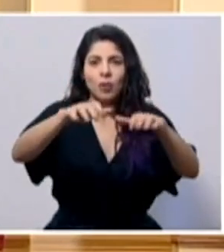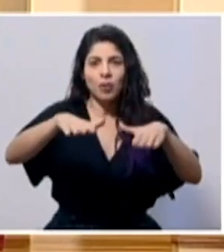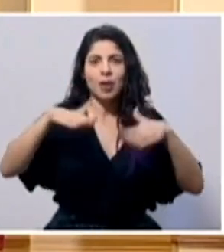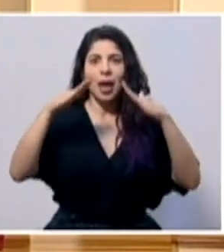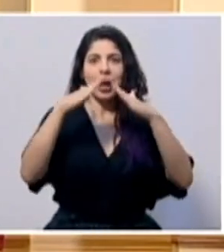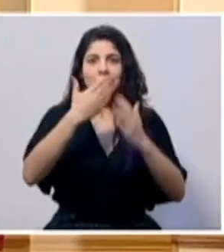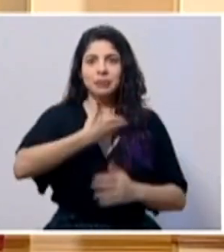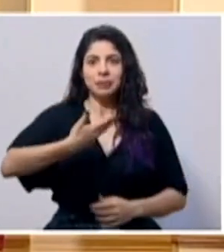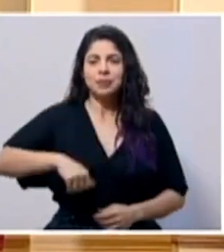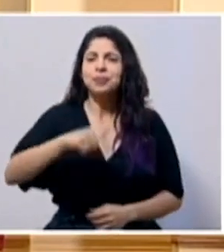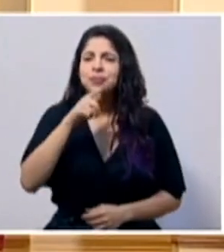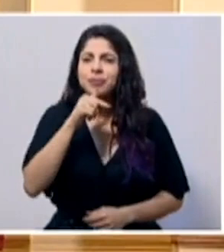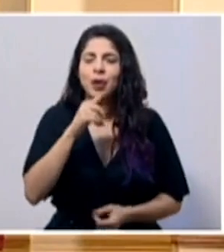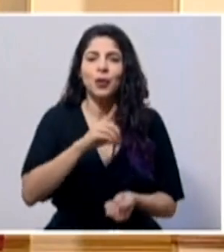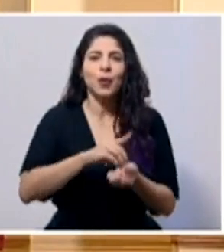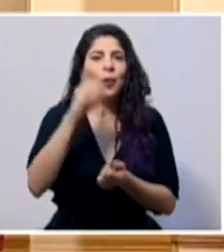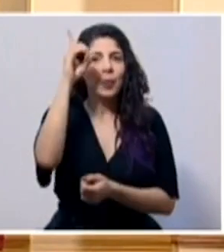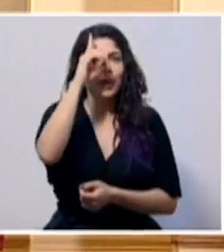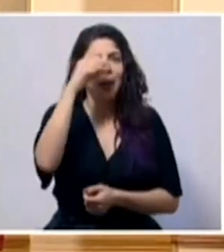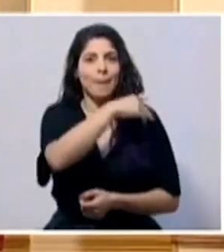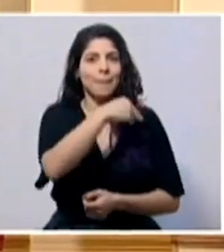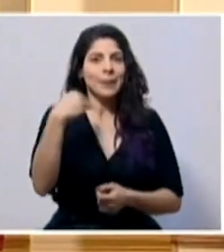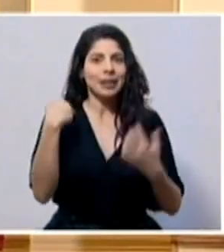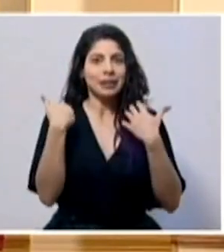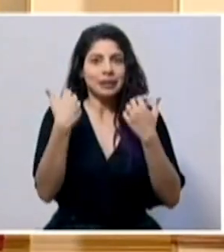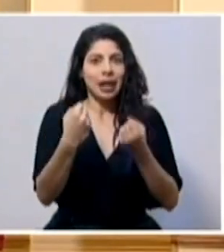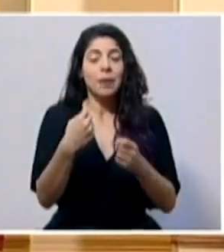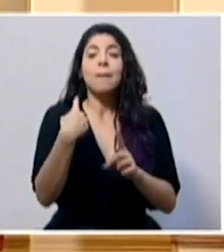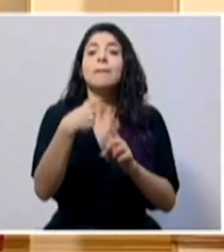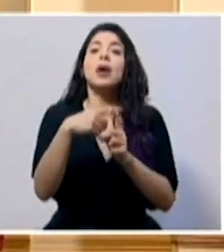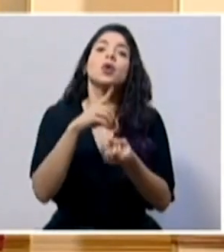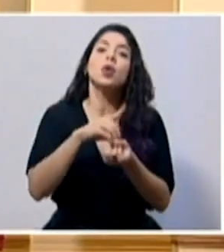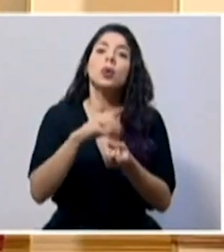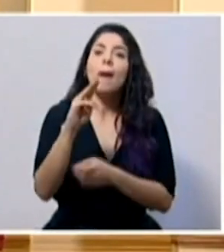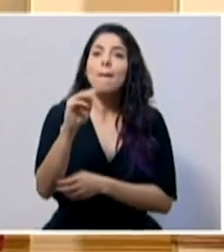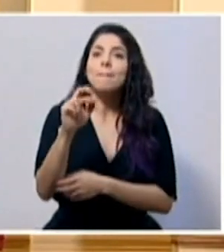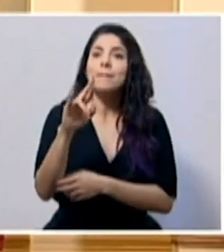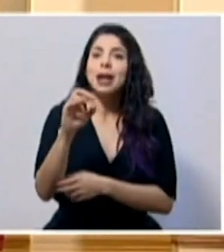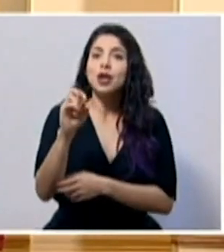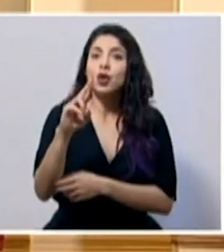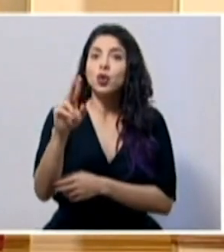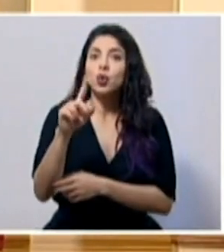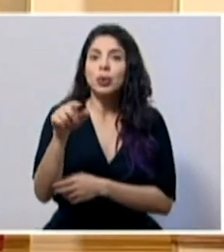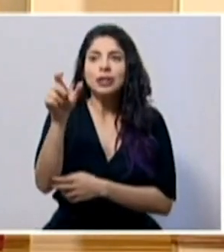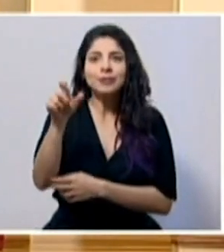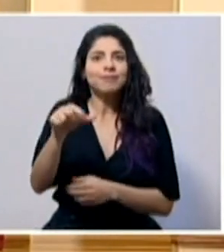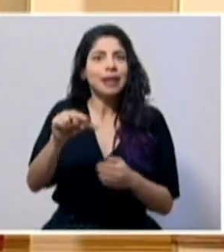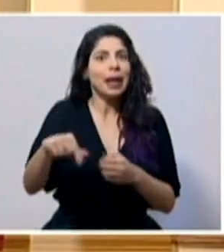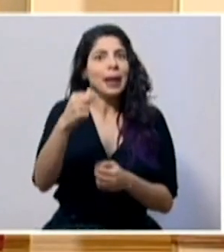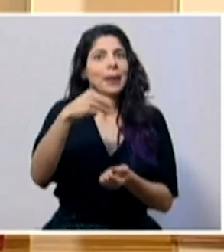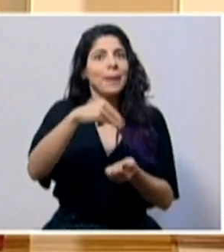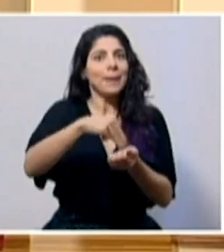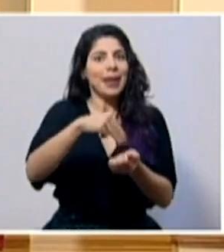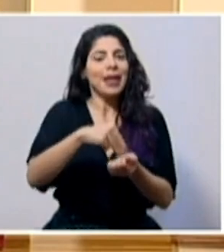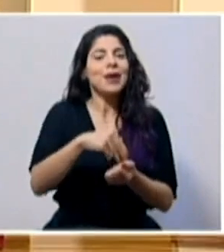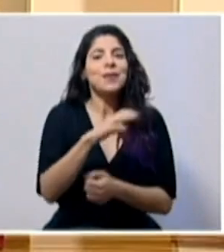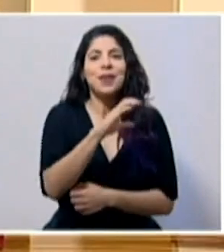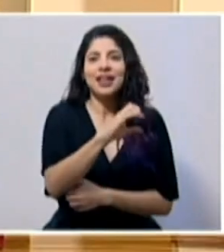Presidencial, al doctor Daniel Salas, ministro de Salud, y al doctor Mario Ruiz, gerente médico de la Caja Costarricense de Seguro